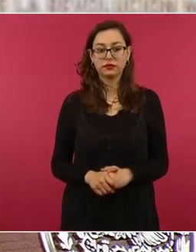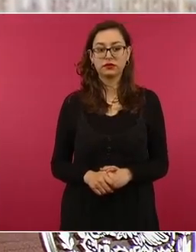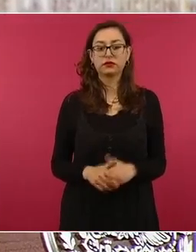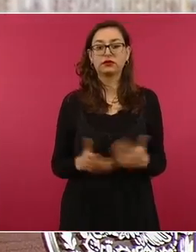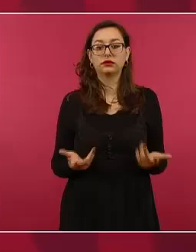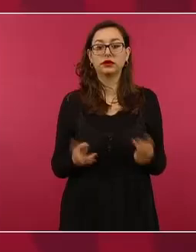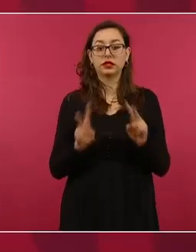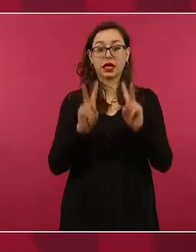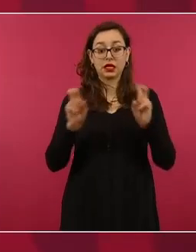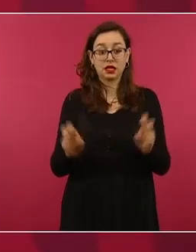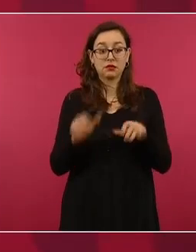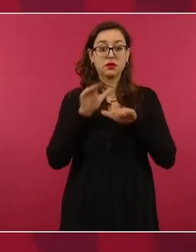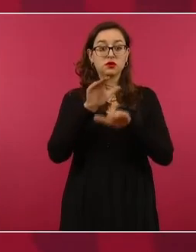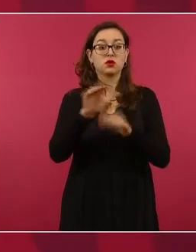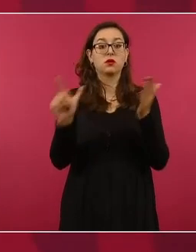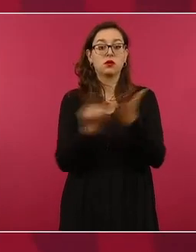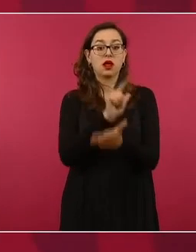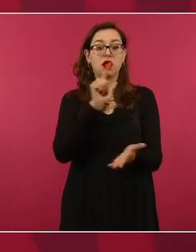Guardia Nacional,